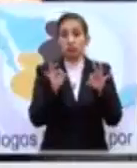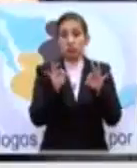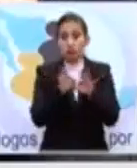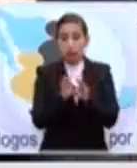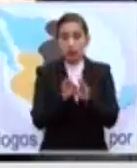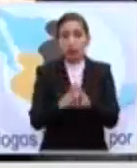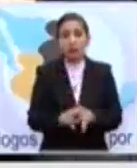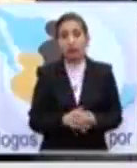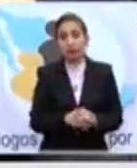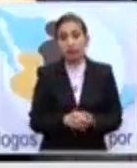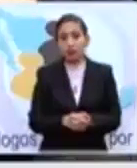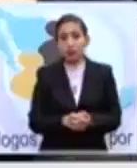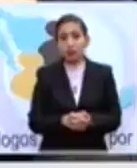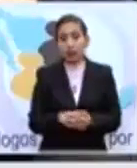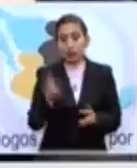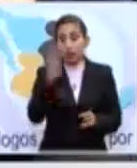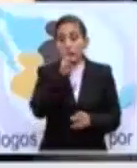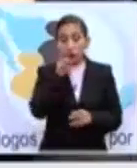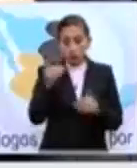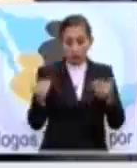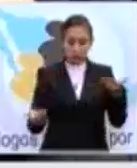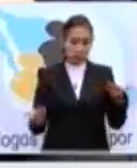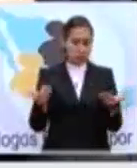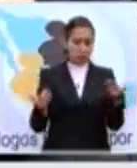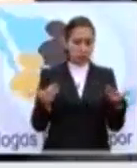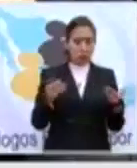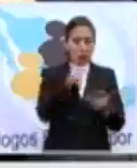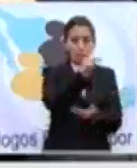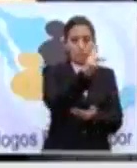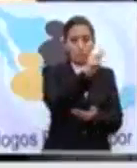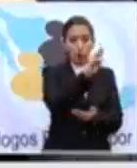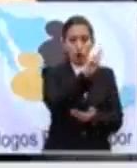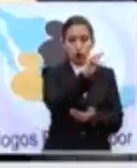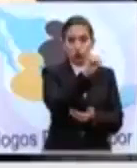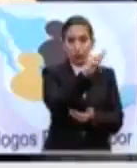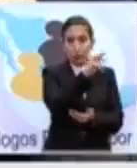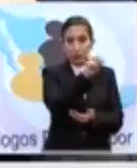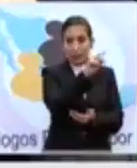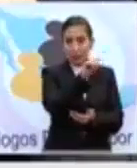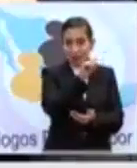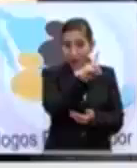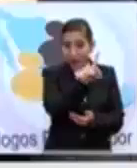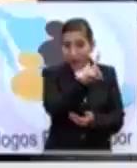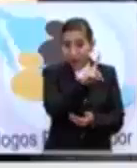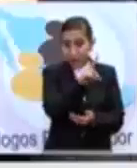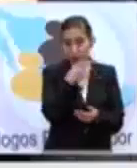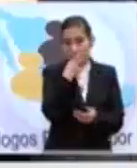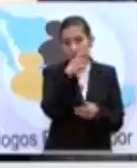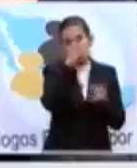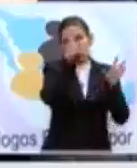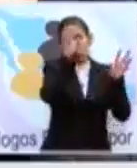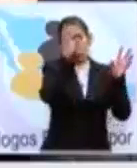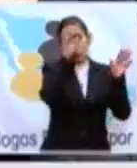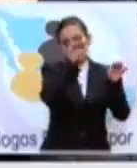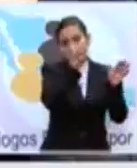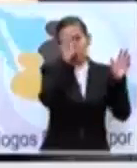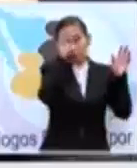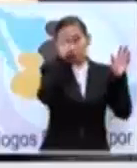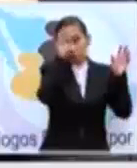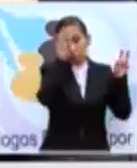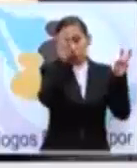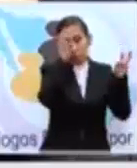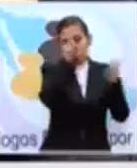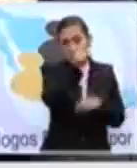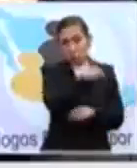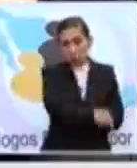demasiado altas en los resultados, tanto de productividad, refiriéndose a la relación